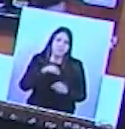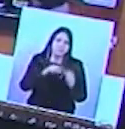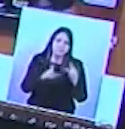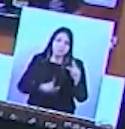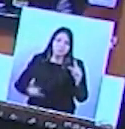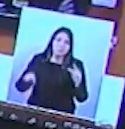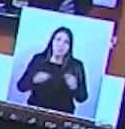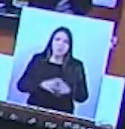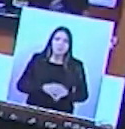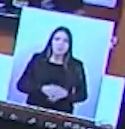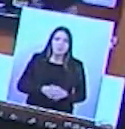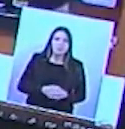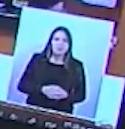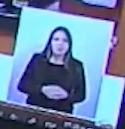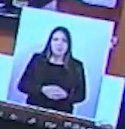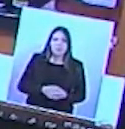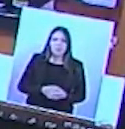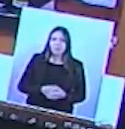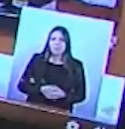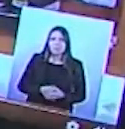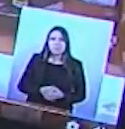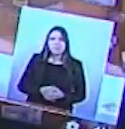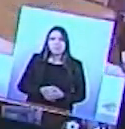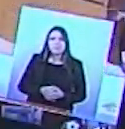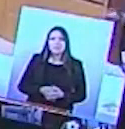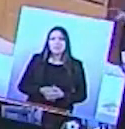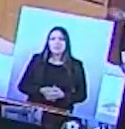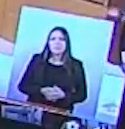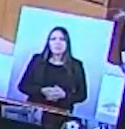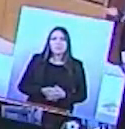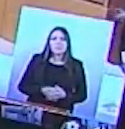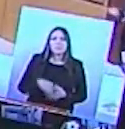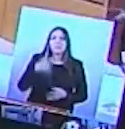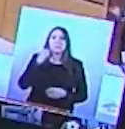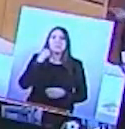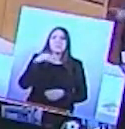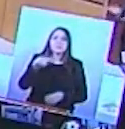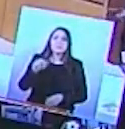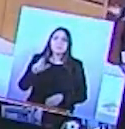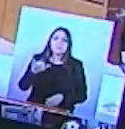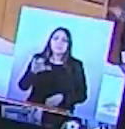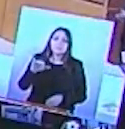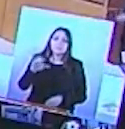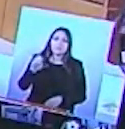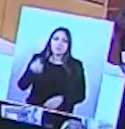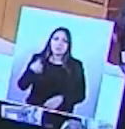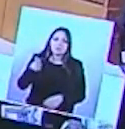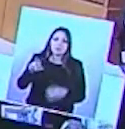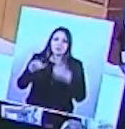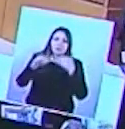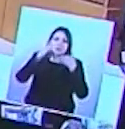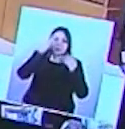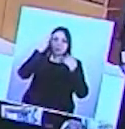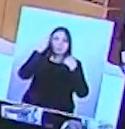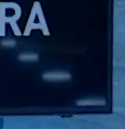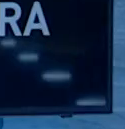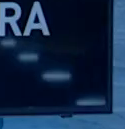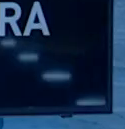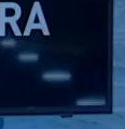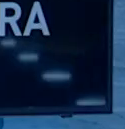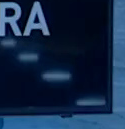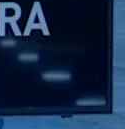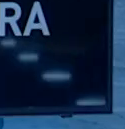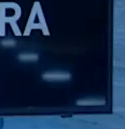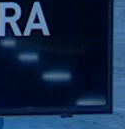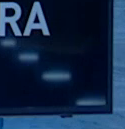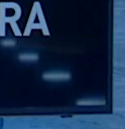Rosario. De los 116, 76 no son 2/3 partes. Eso es un fraude.